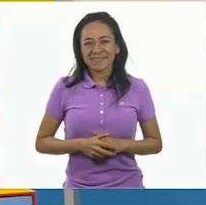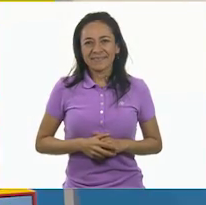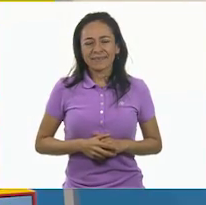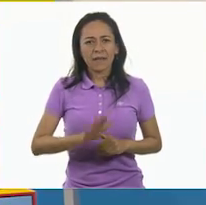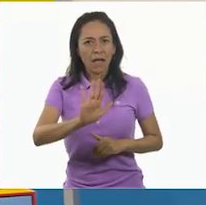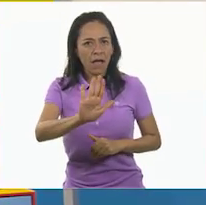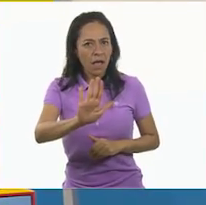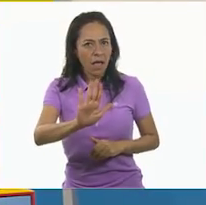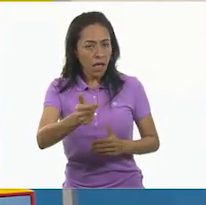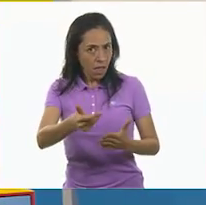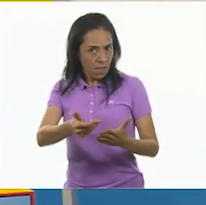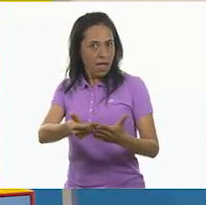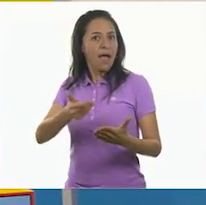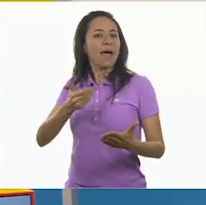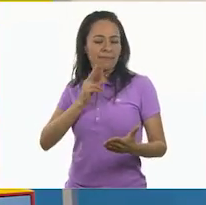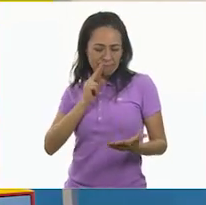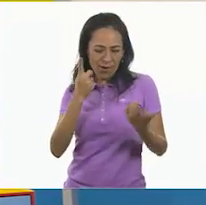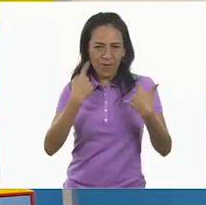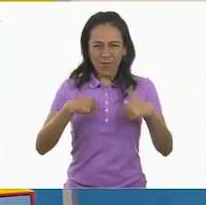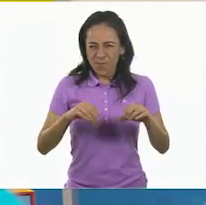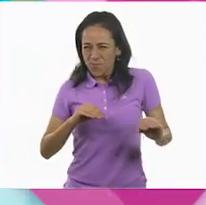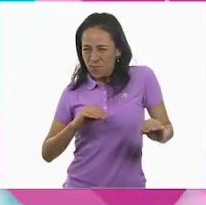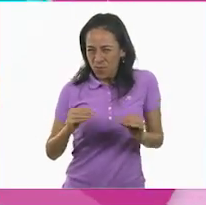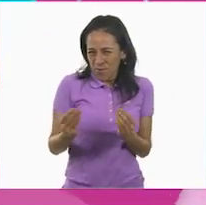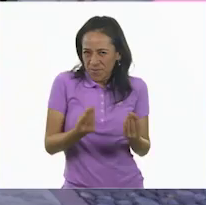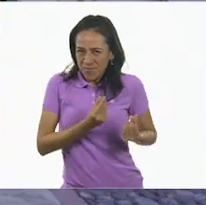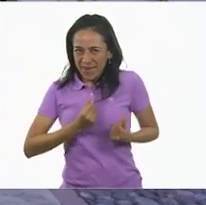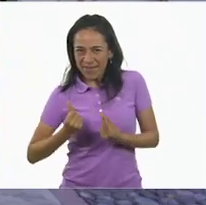Pero antes, vamos a movernos un poco.